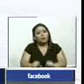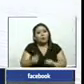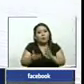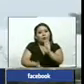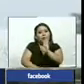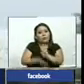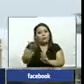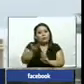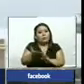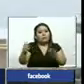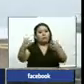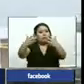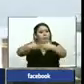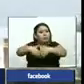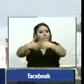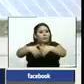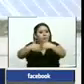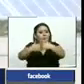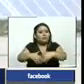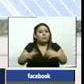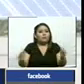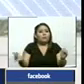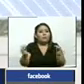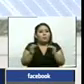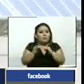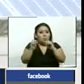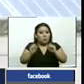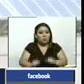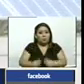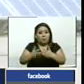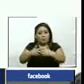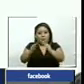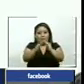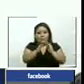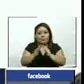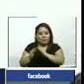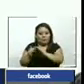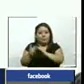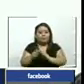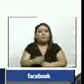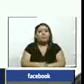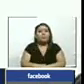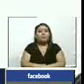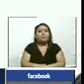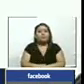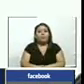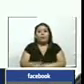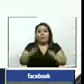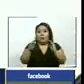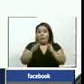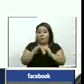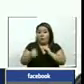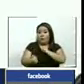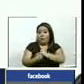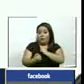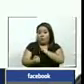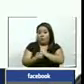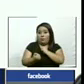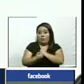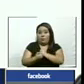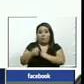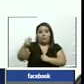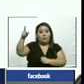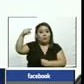la producción industrial, también la producción residencial. Autoabastecerse en el día con esta